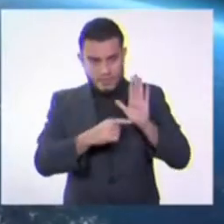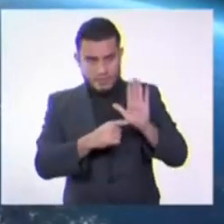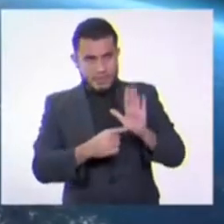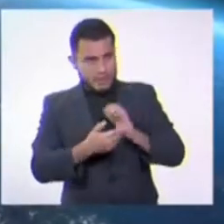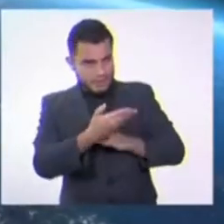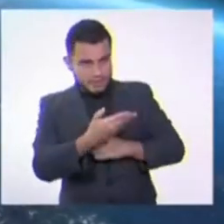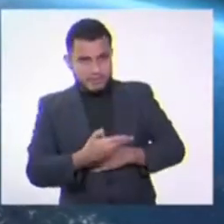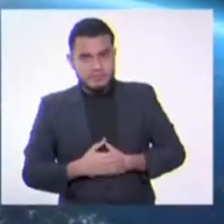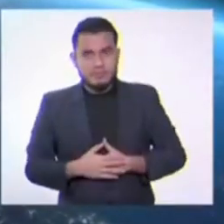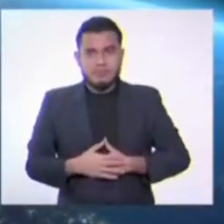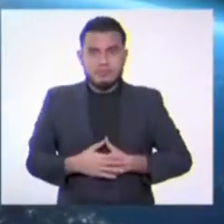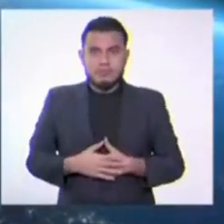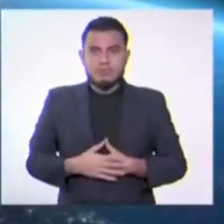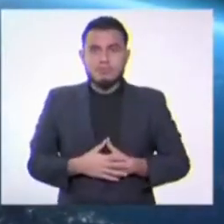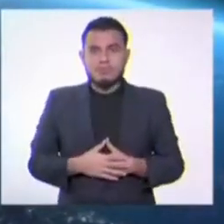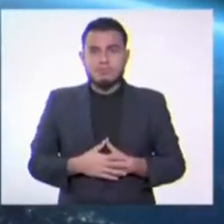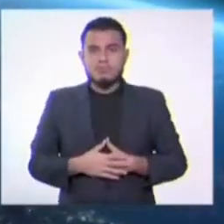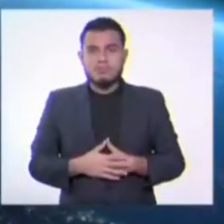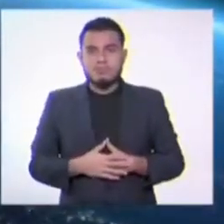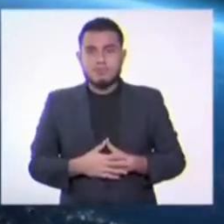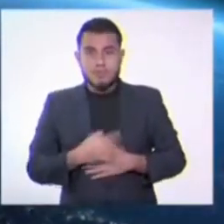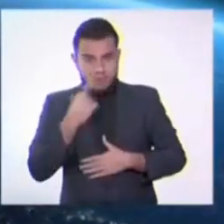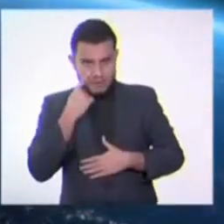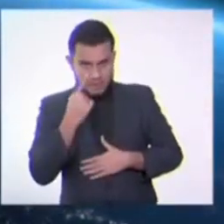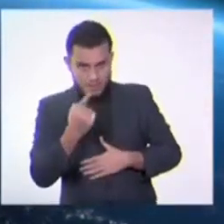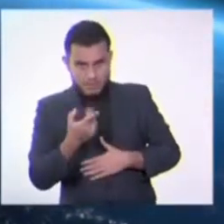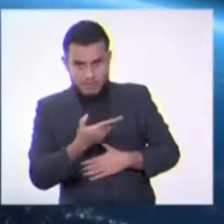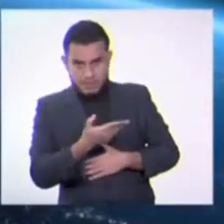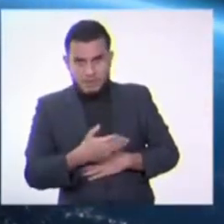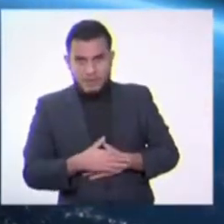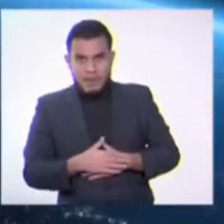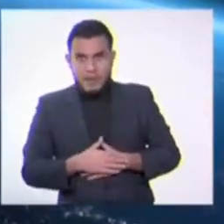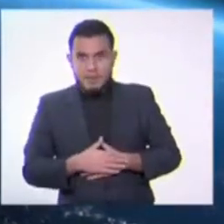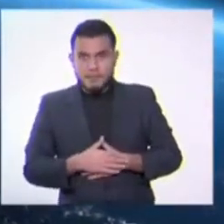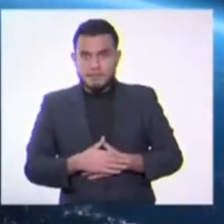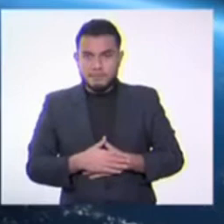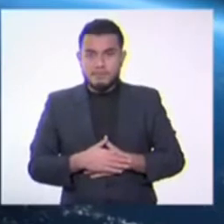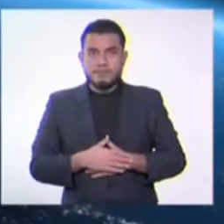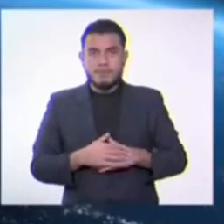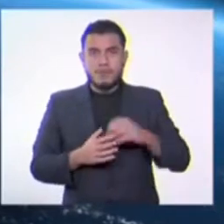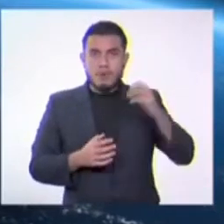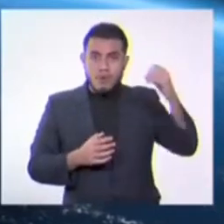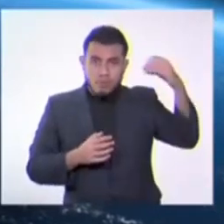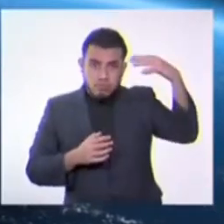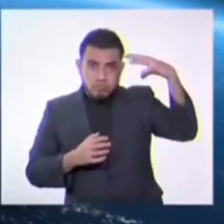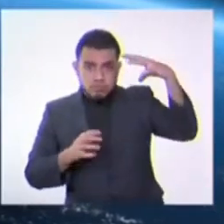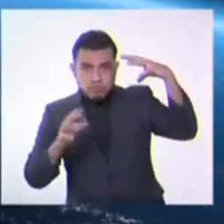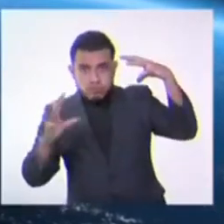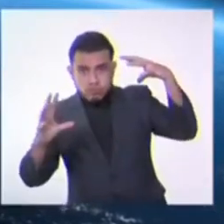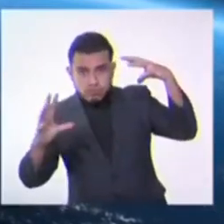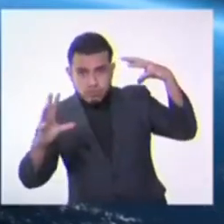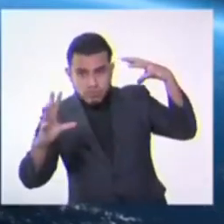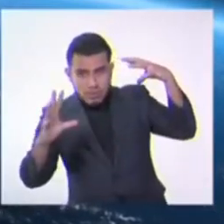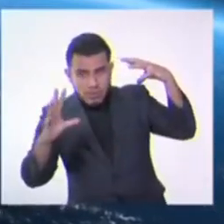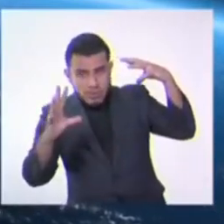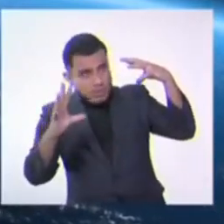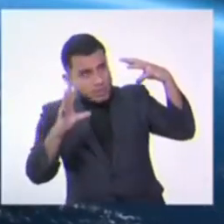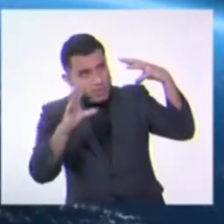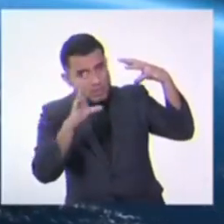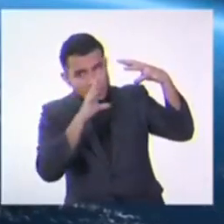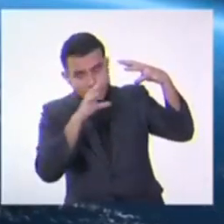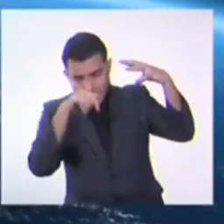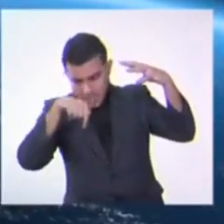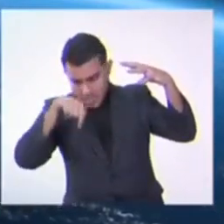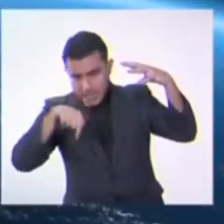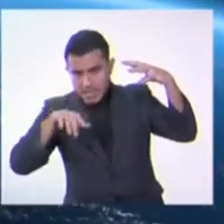imagen. Si notas, se forma una sombra sobre la superficie de la Tierra.